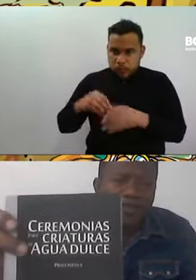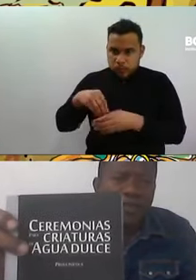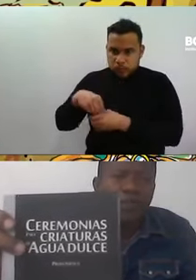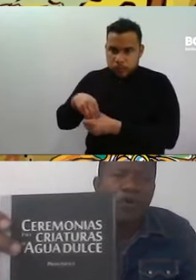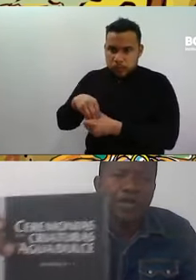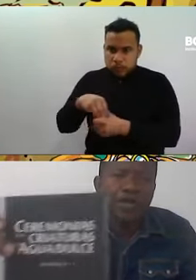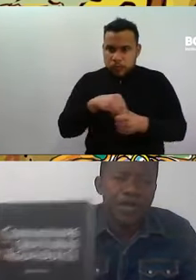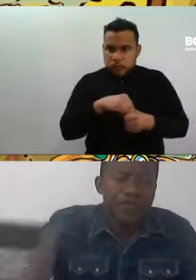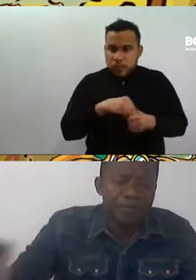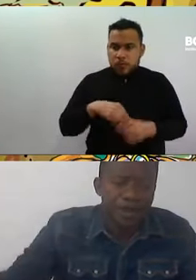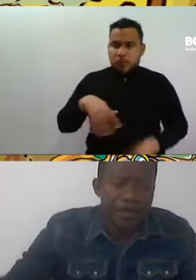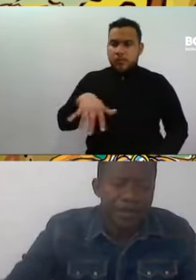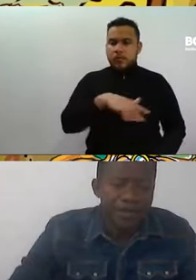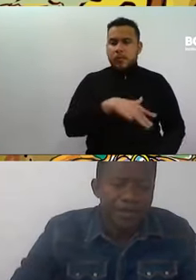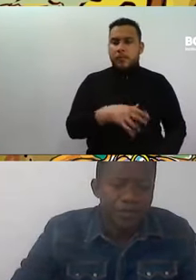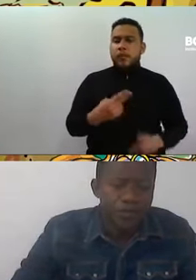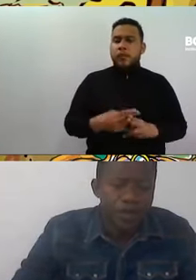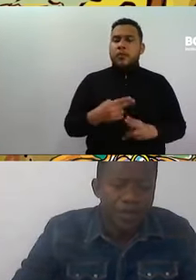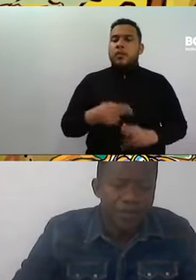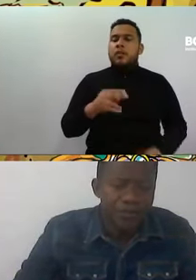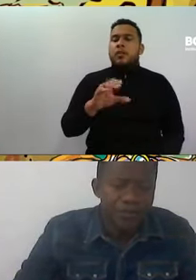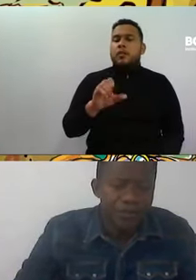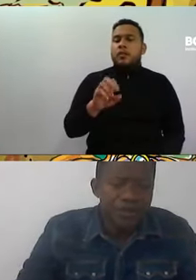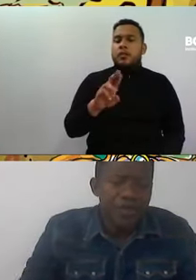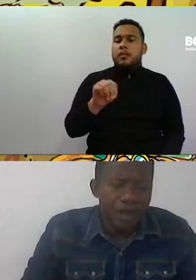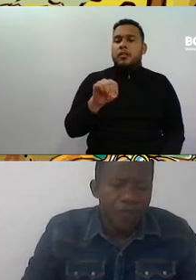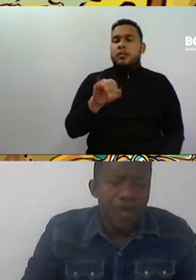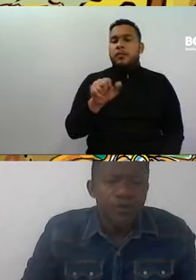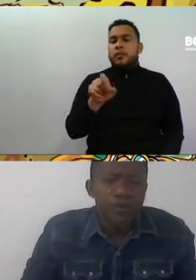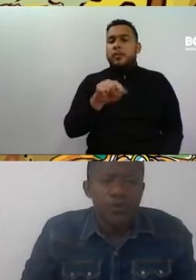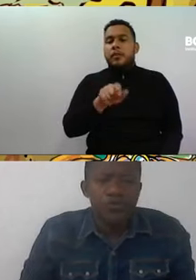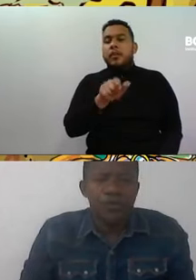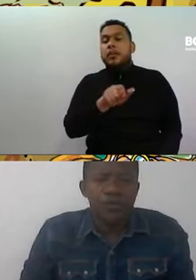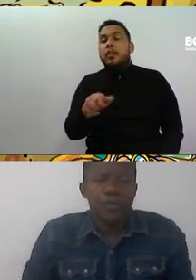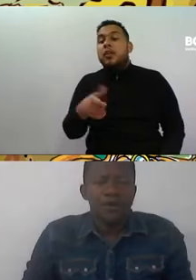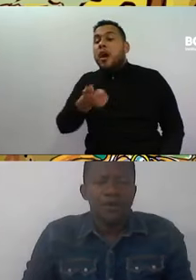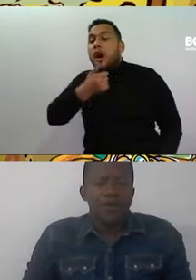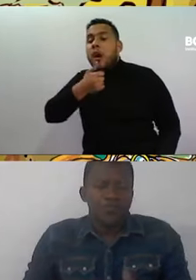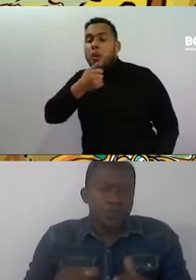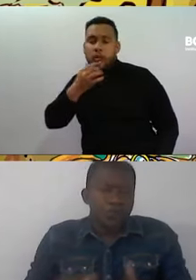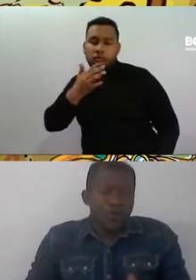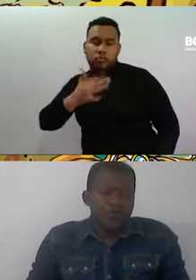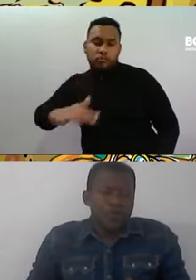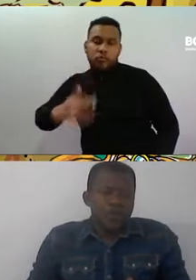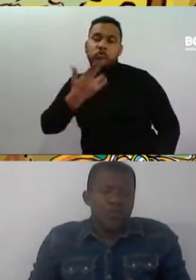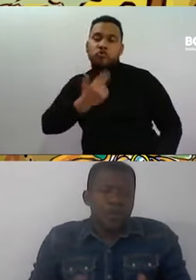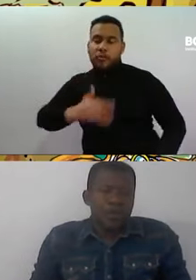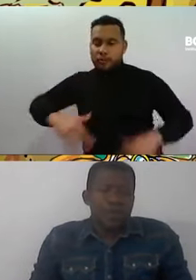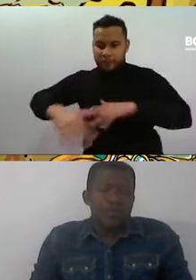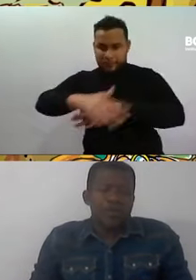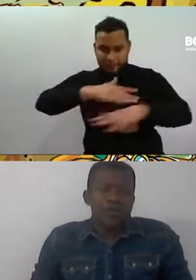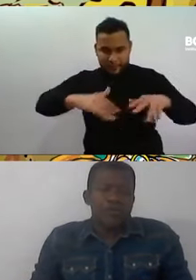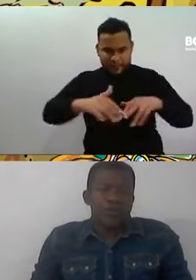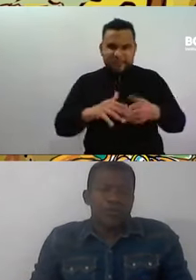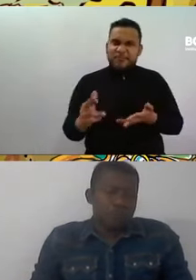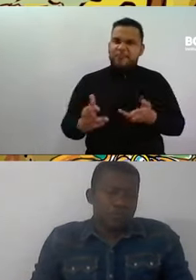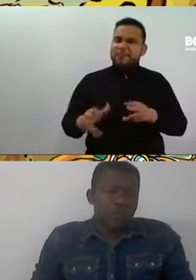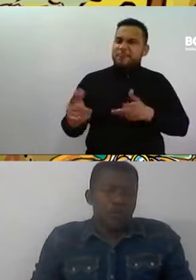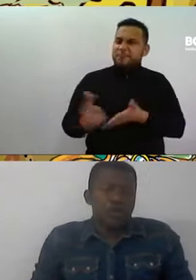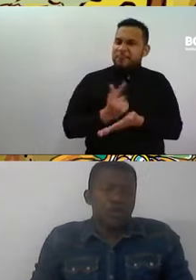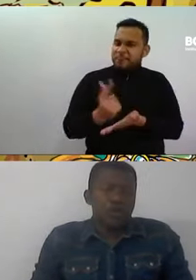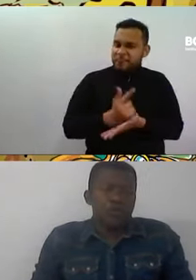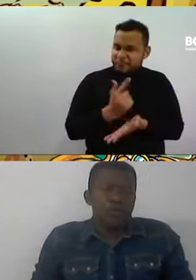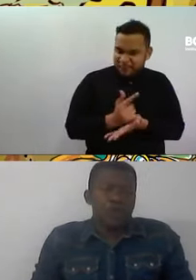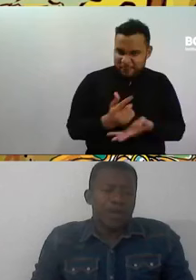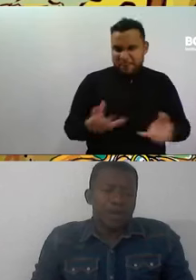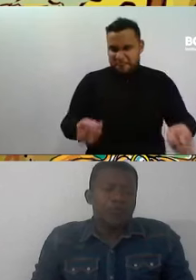en este libro que se llama Ceremonias para Criaturas de Agua Dulce. Es un libro que me ha dado de una u